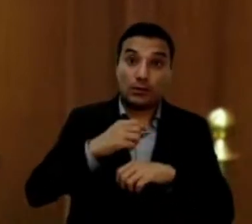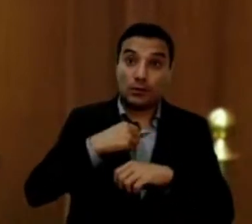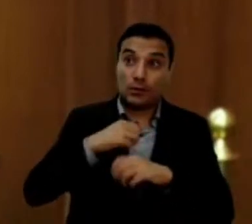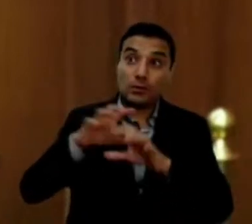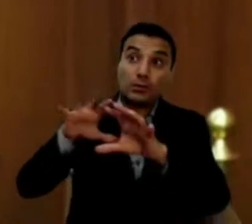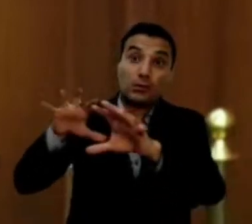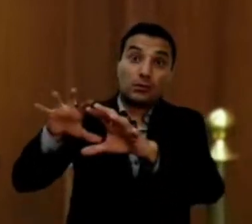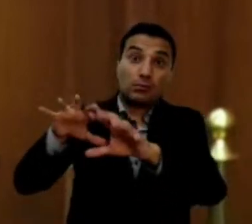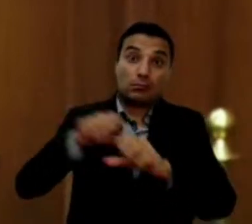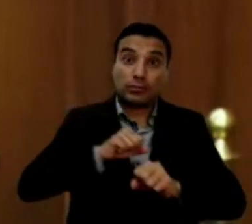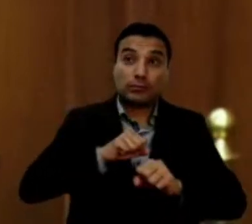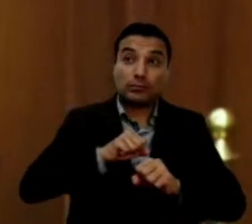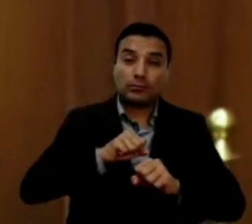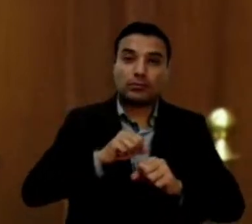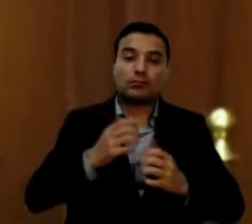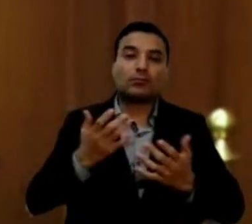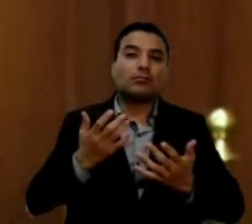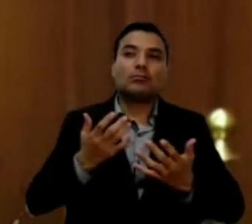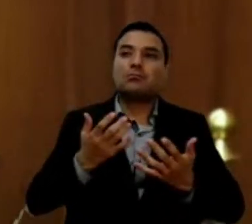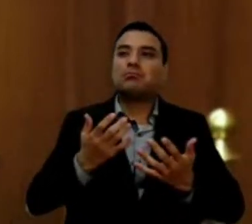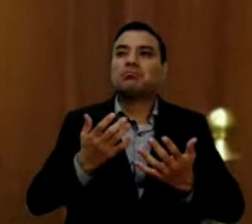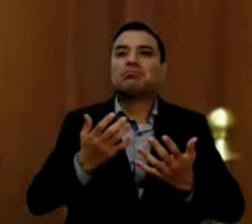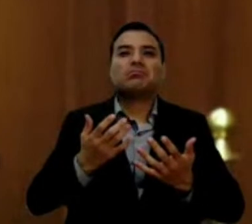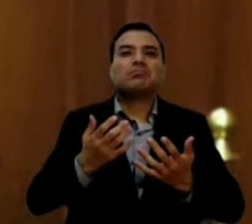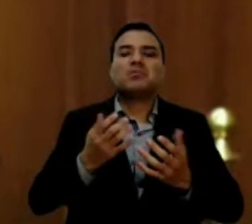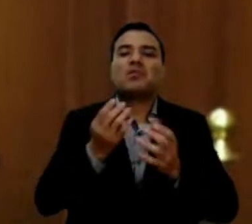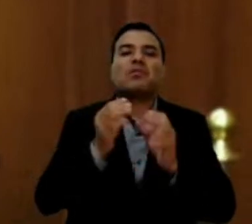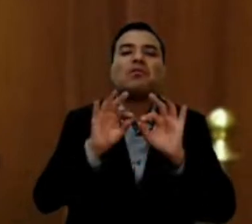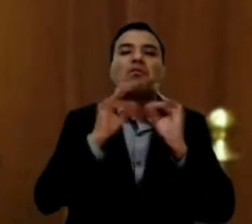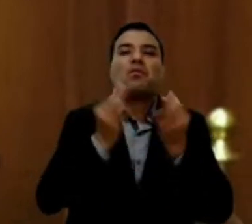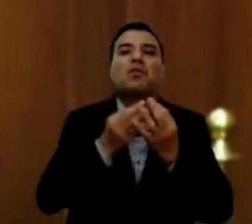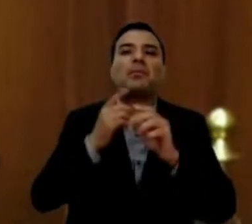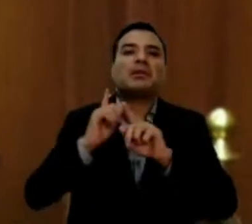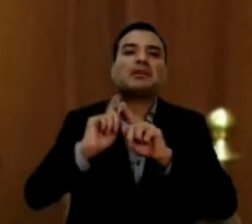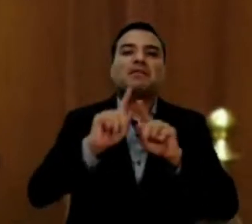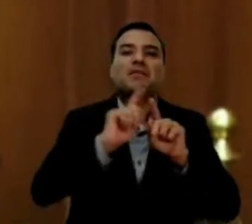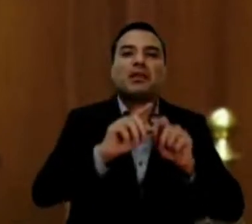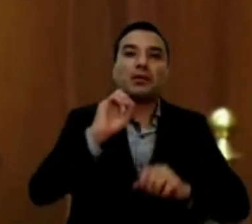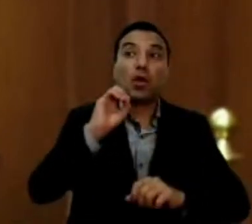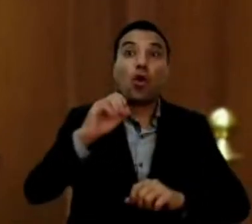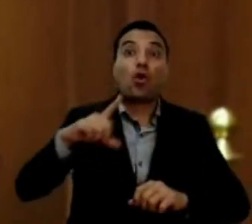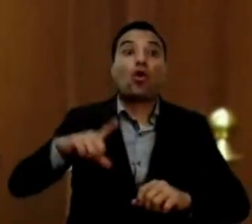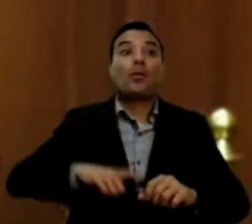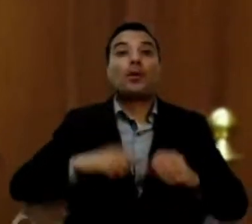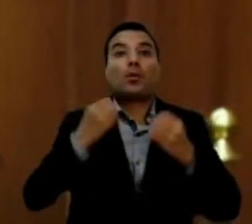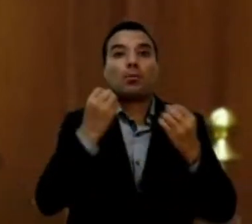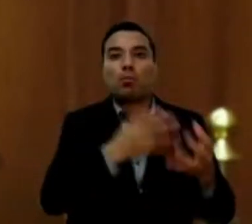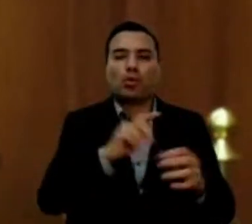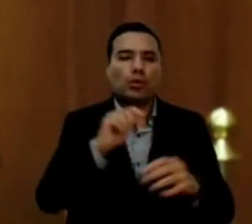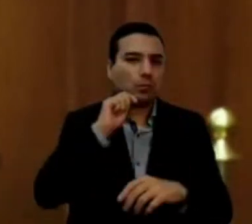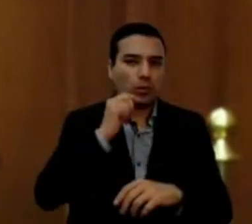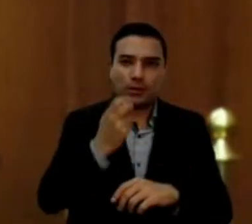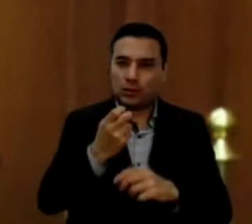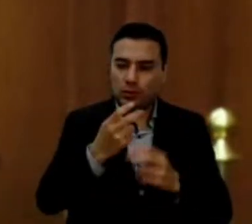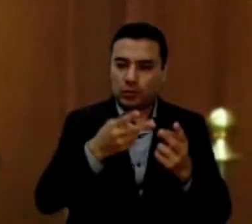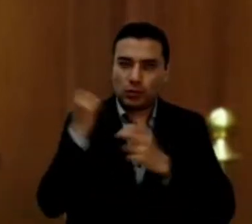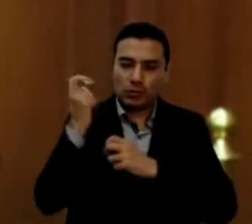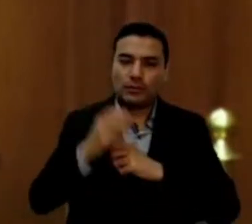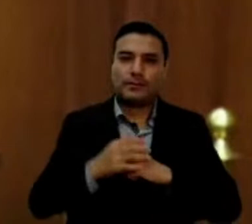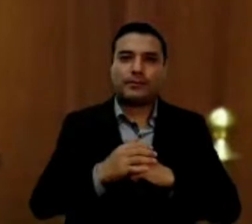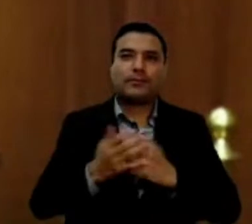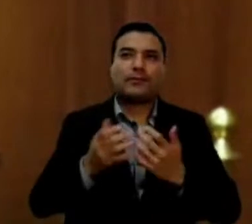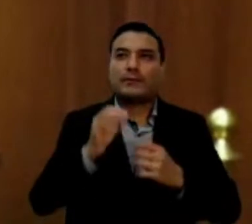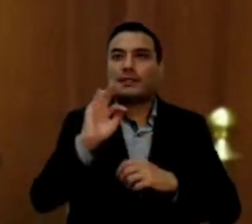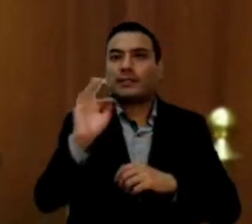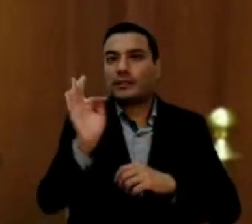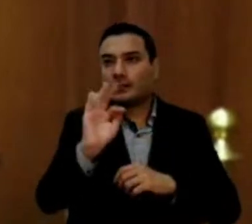por cualquier título legítimo o por disposición de la autoridad. Fracción segunda, aproveche la energía eléctrica o cualquier